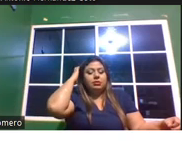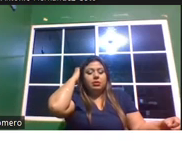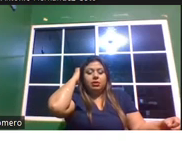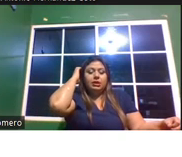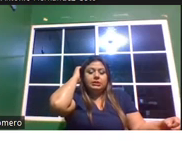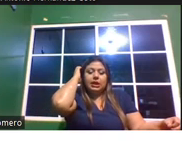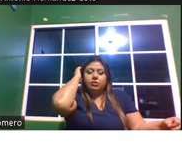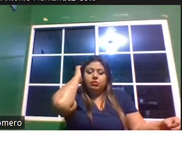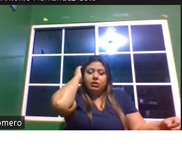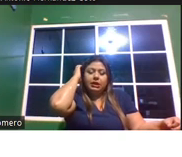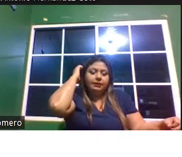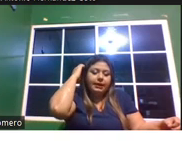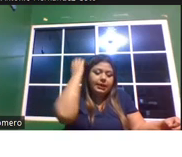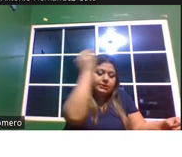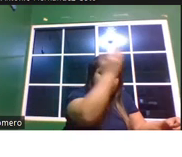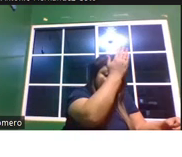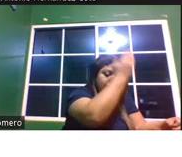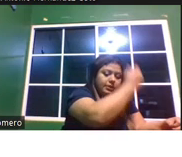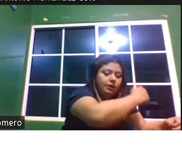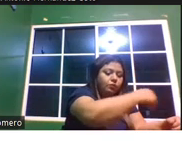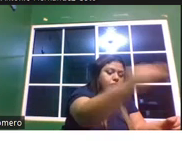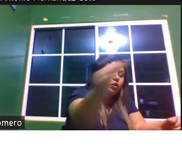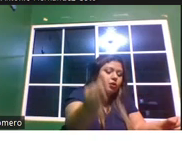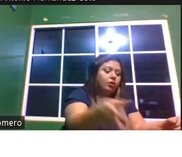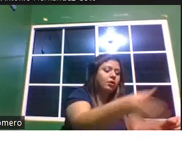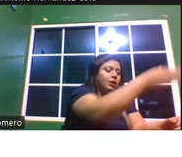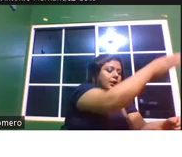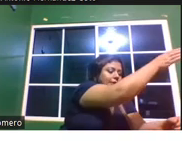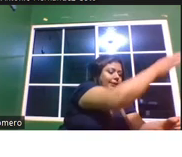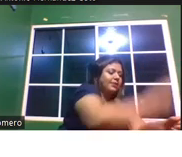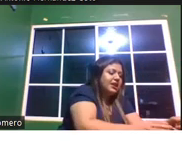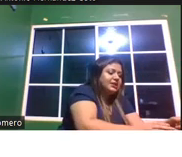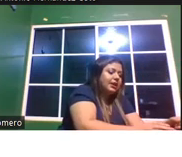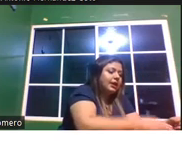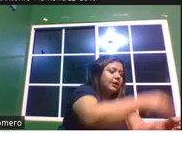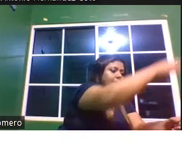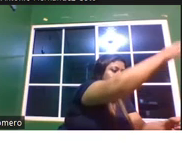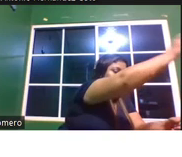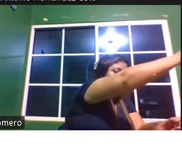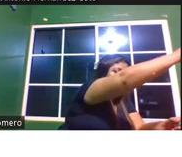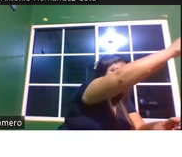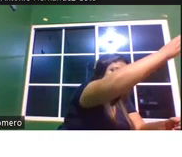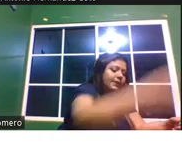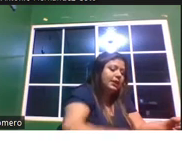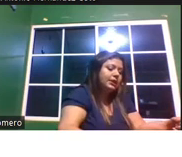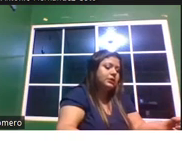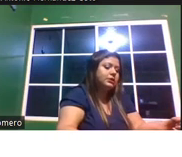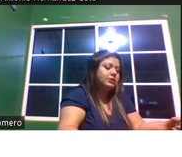decisiones para ser sostenibles. Por ejemplo, si hay un ambiente inestable, eso en determinado